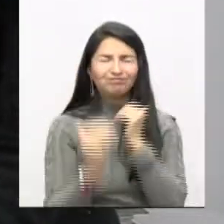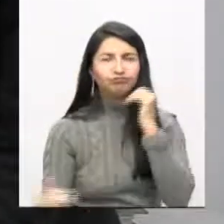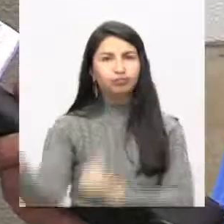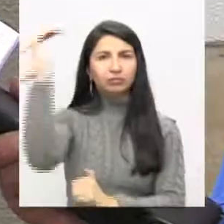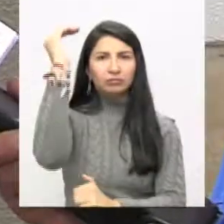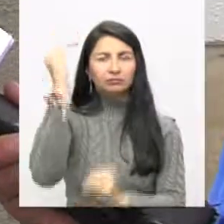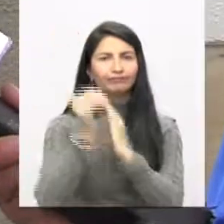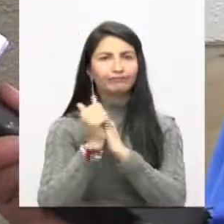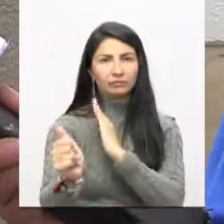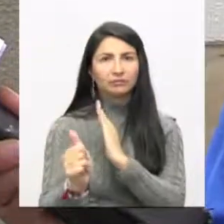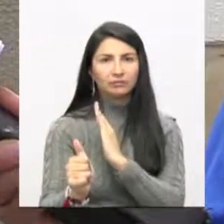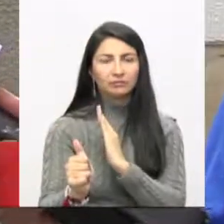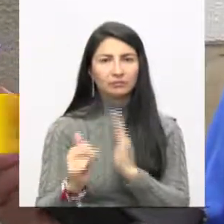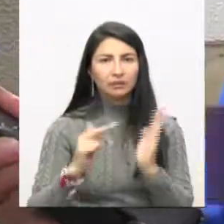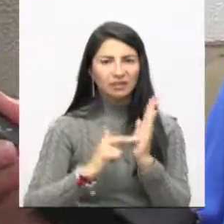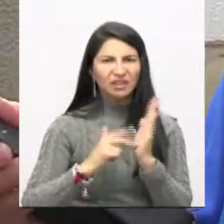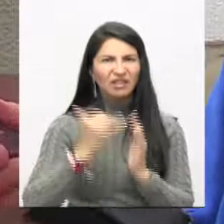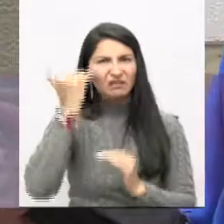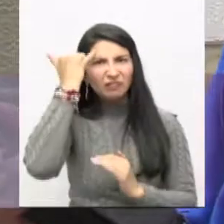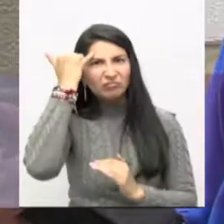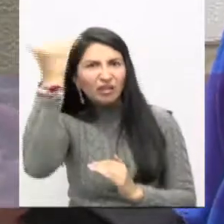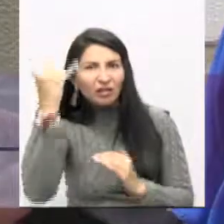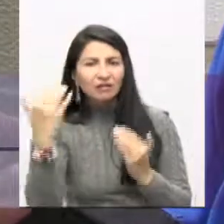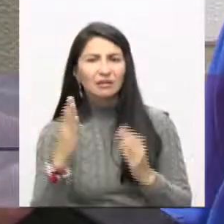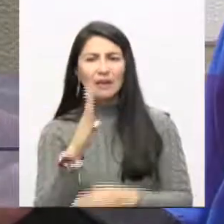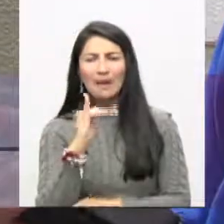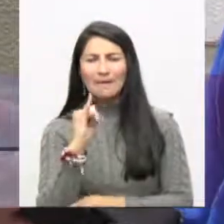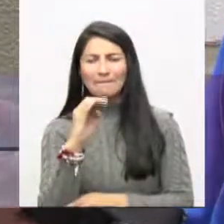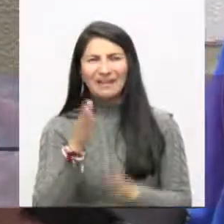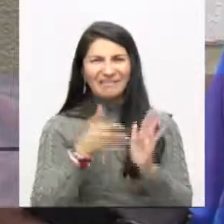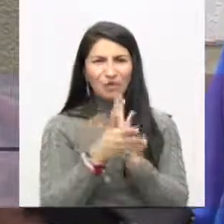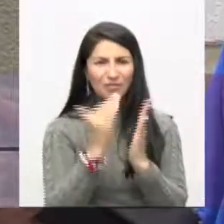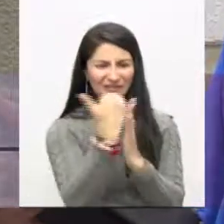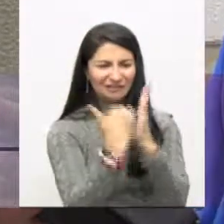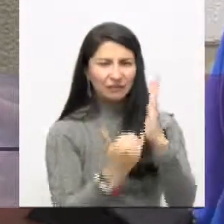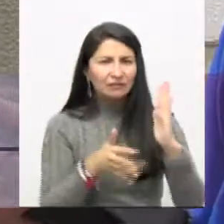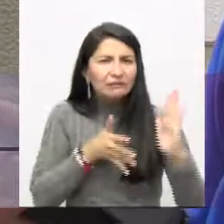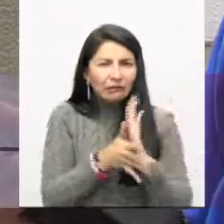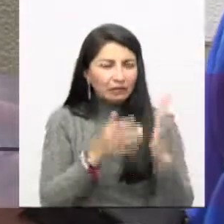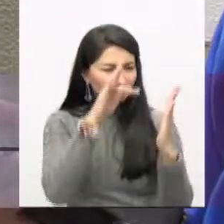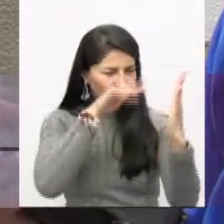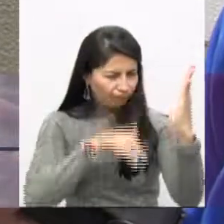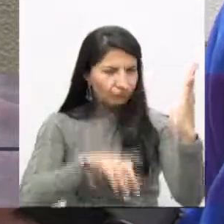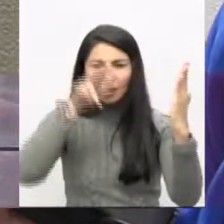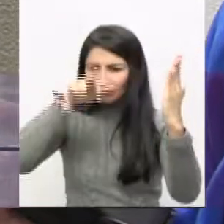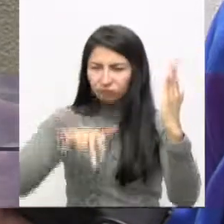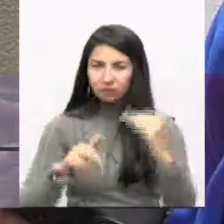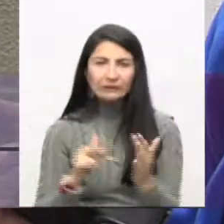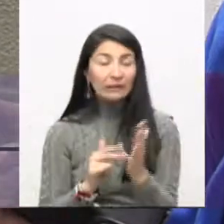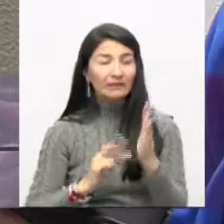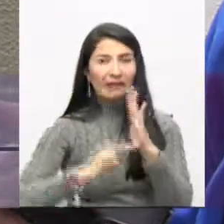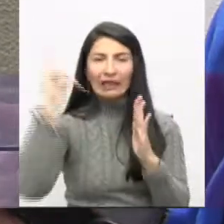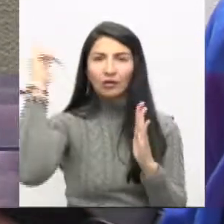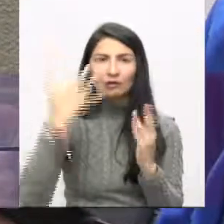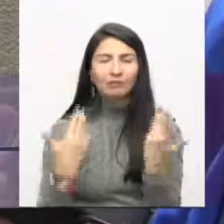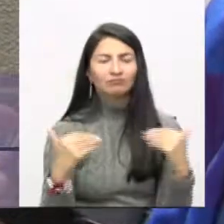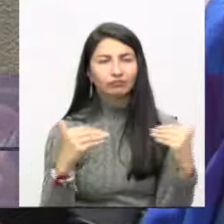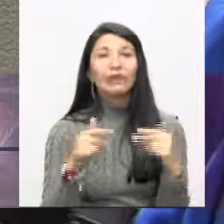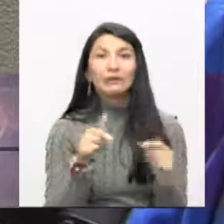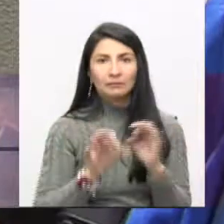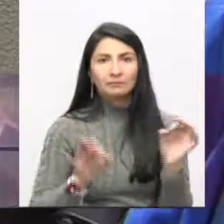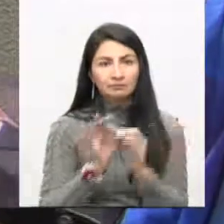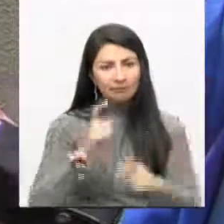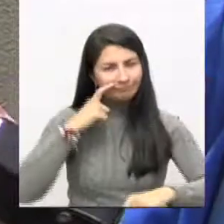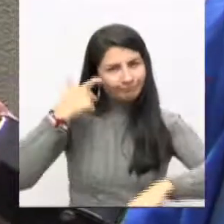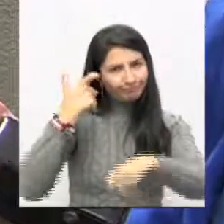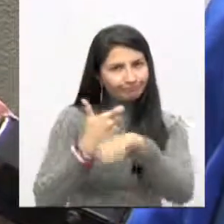de punta, la inteligencia artificial, el Big Data, todo un análisis claro y consistente hacia